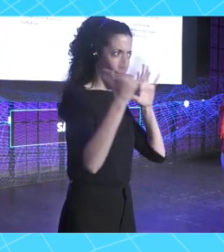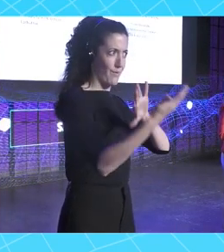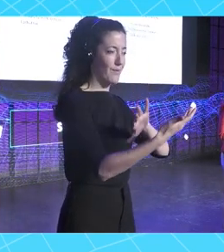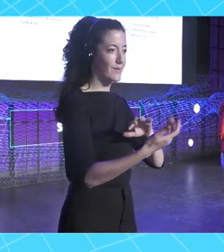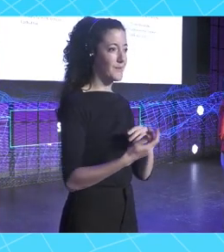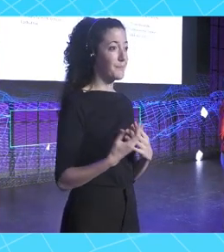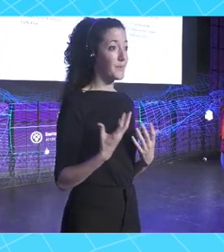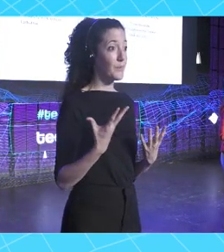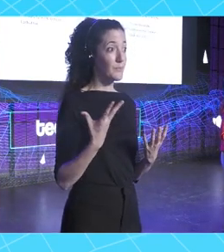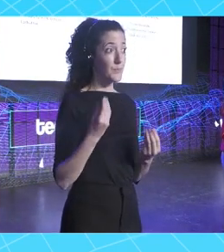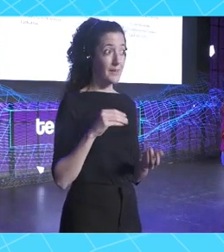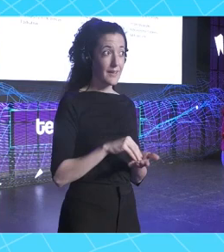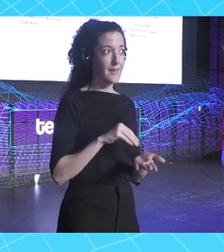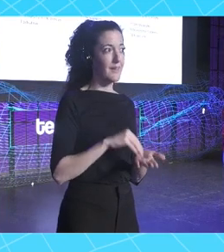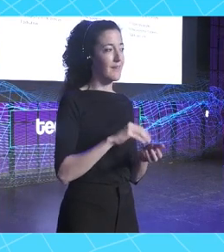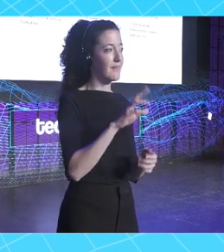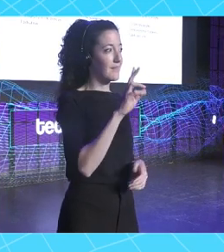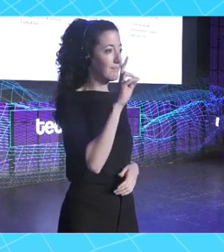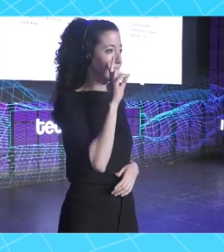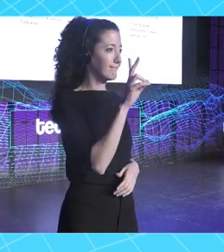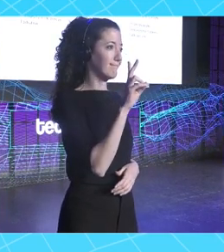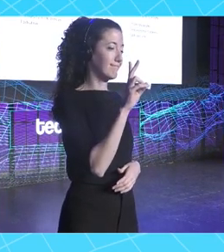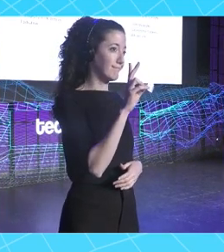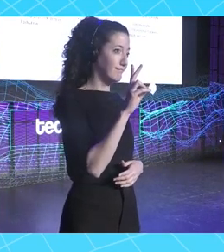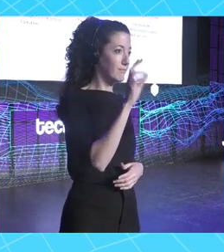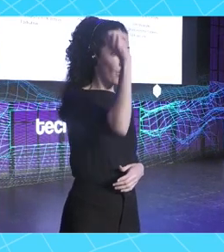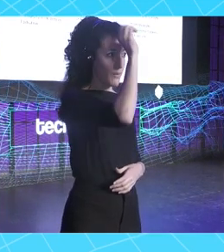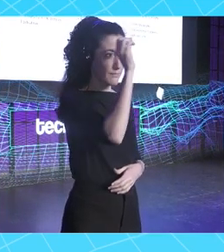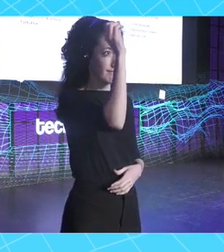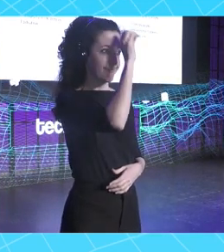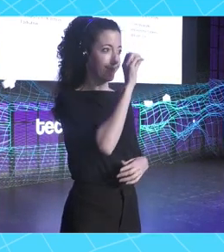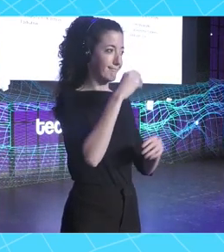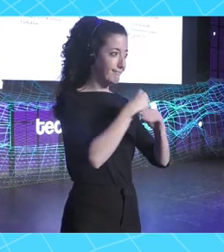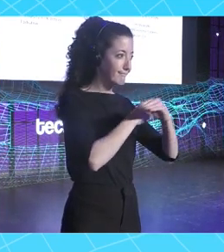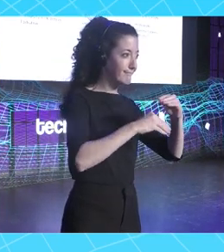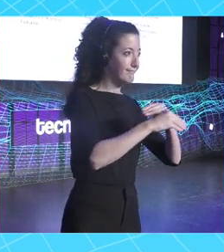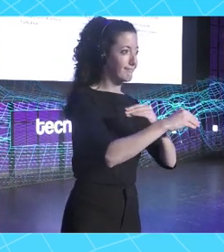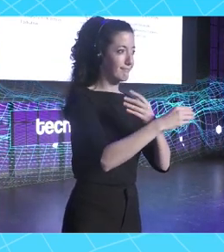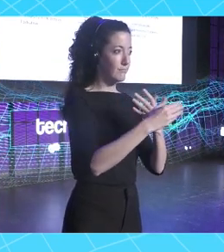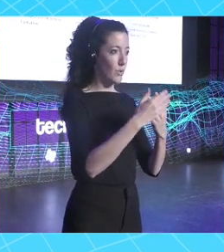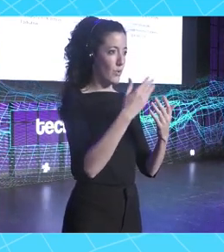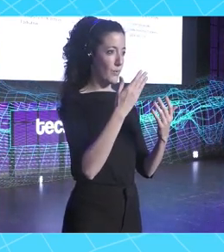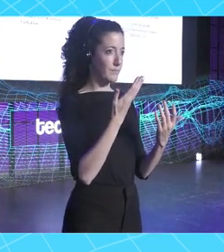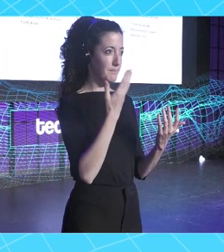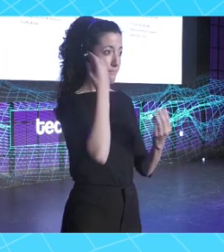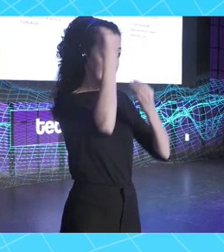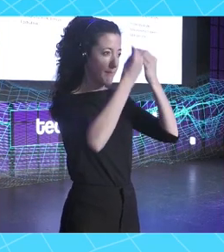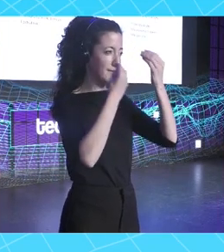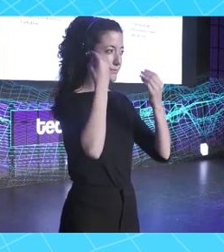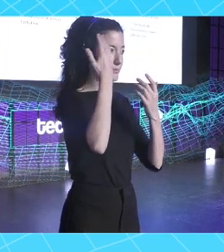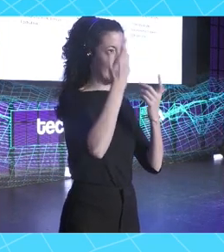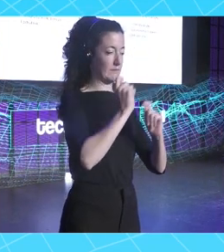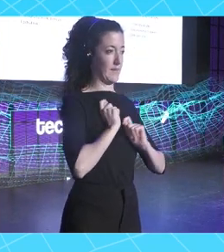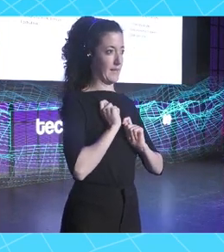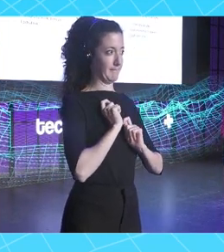que vemos diferentes comentarios diferentes tendencias de pensamiento que nos llevan al lado contrario no al lado